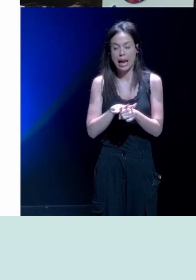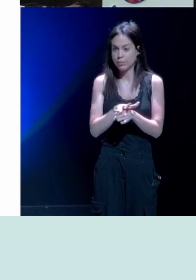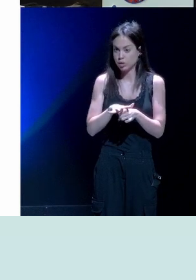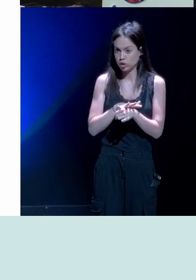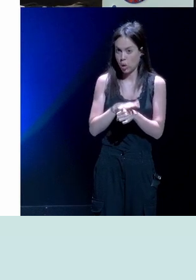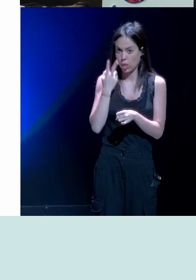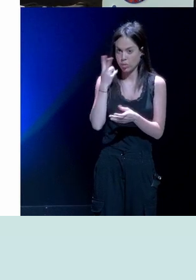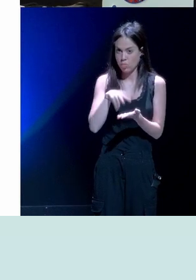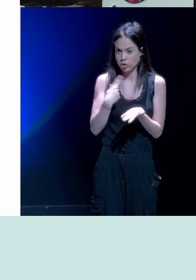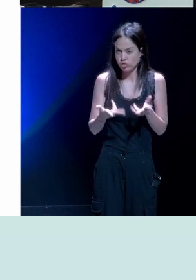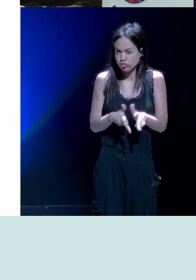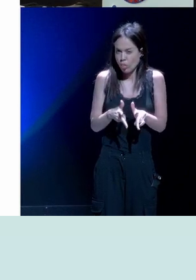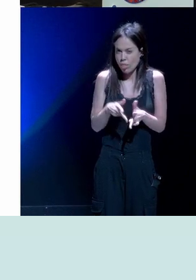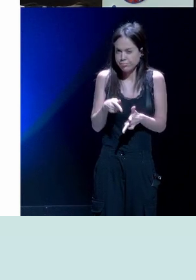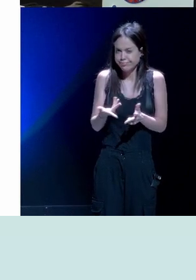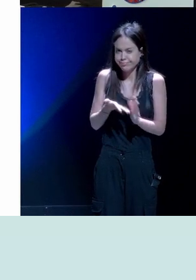social? Bien, se trata